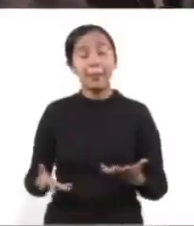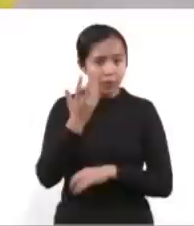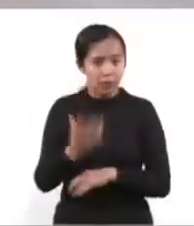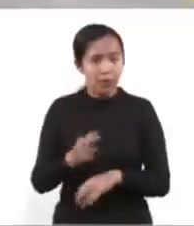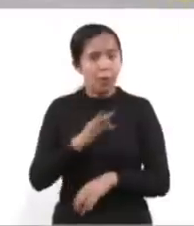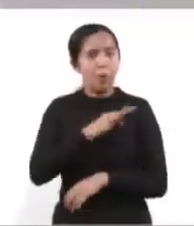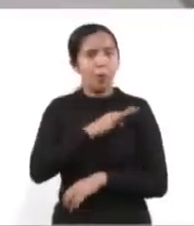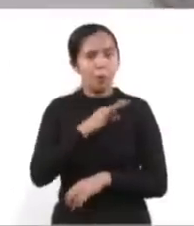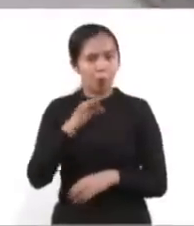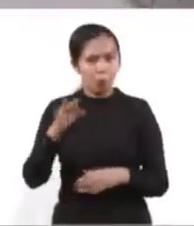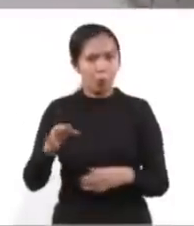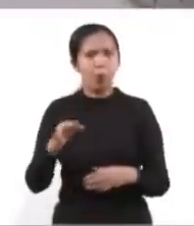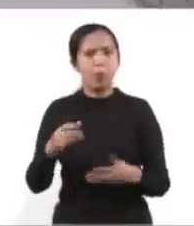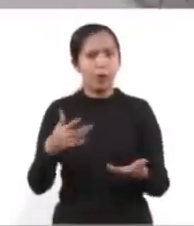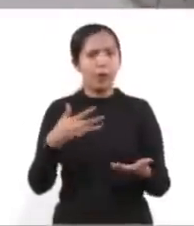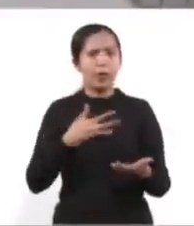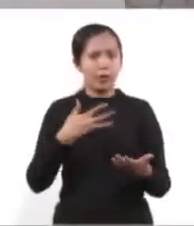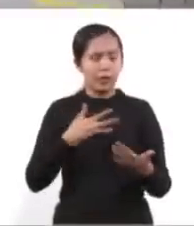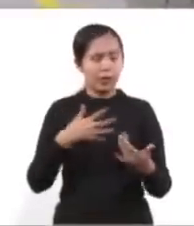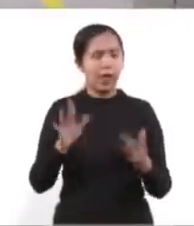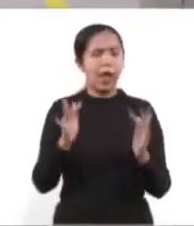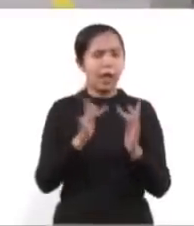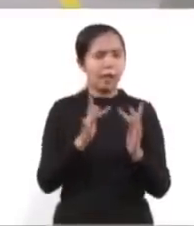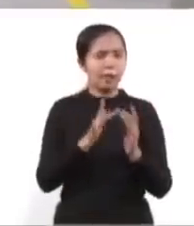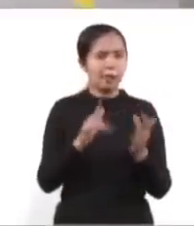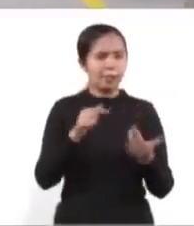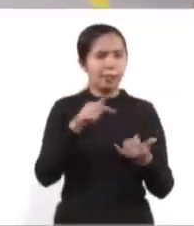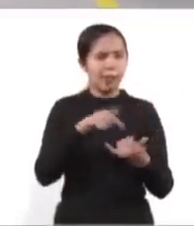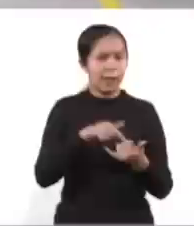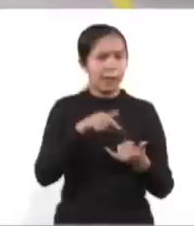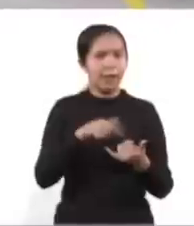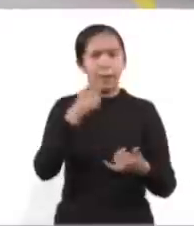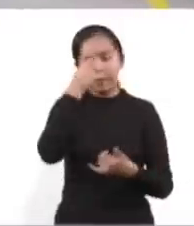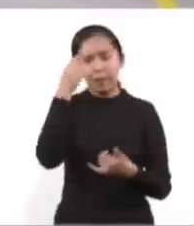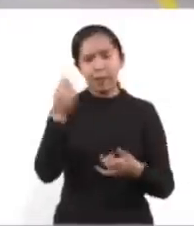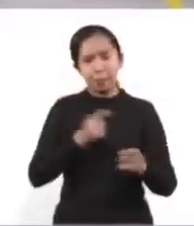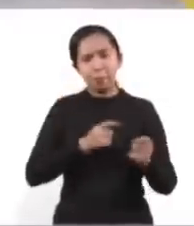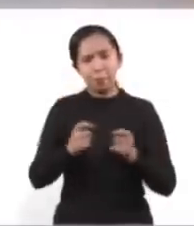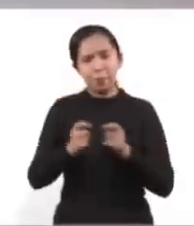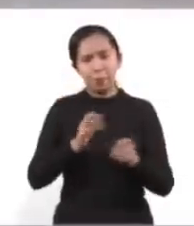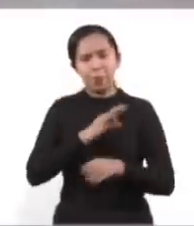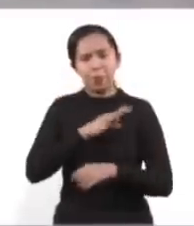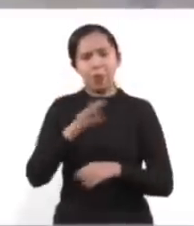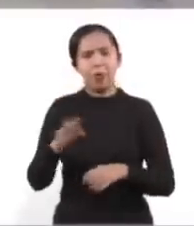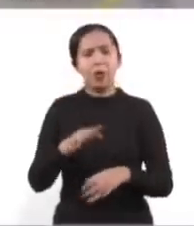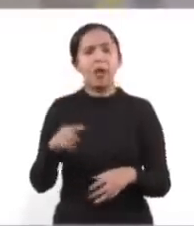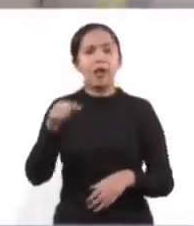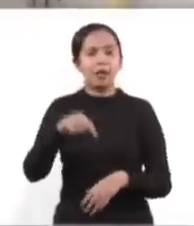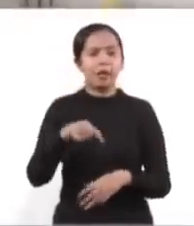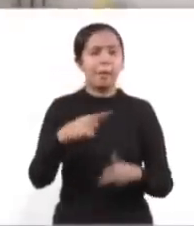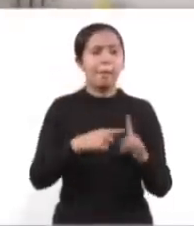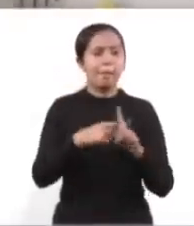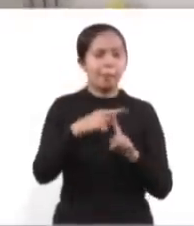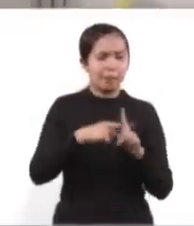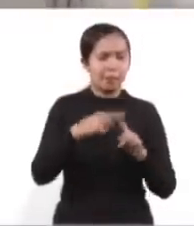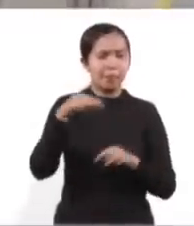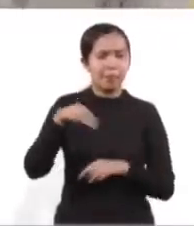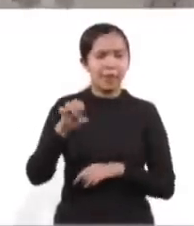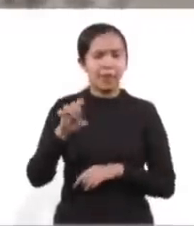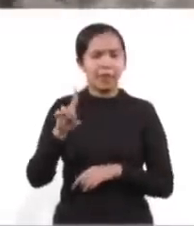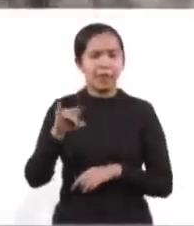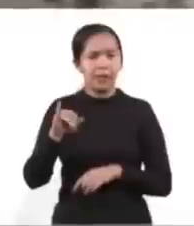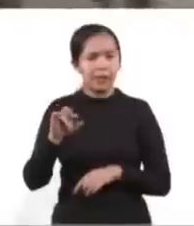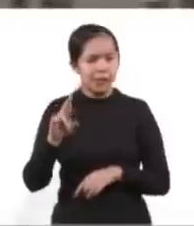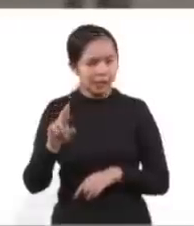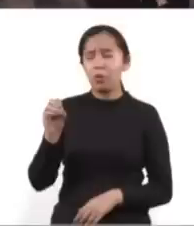nuevos transformadores, un nuevo sistema de alimentación que pasó de un voltaje que ya no